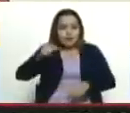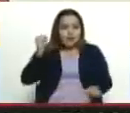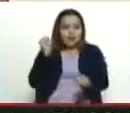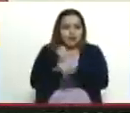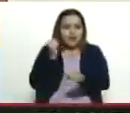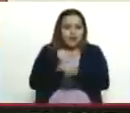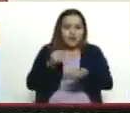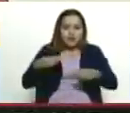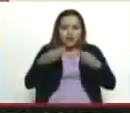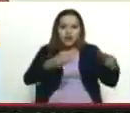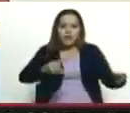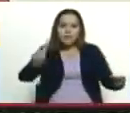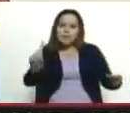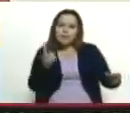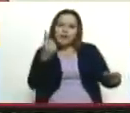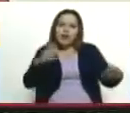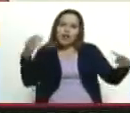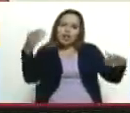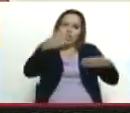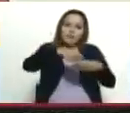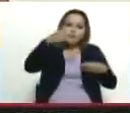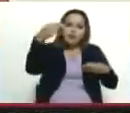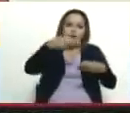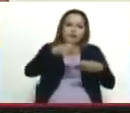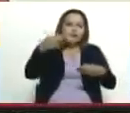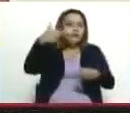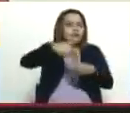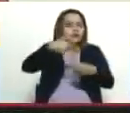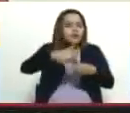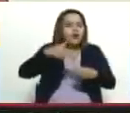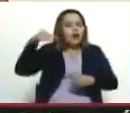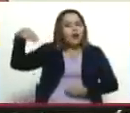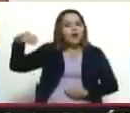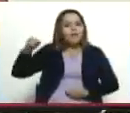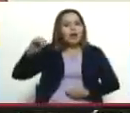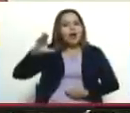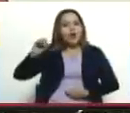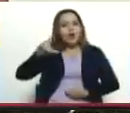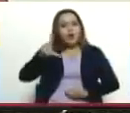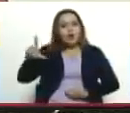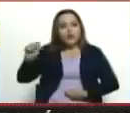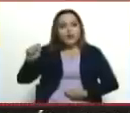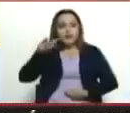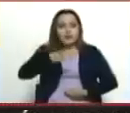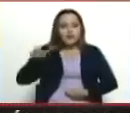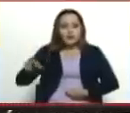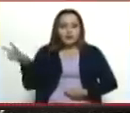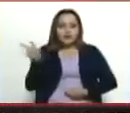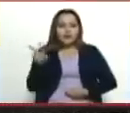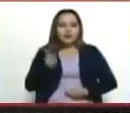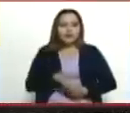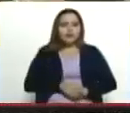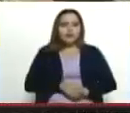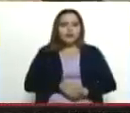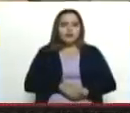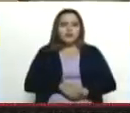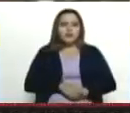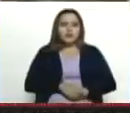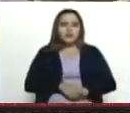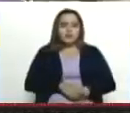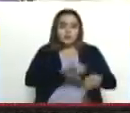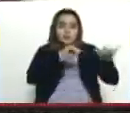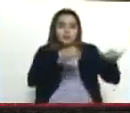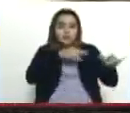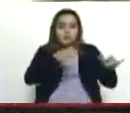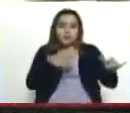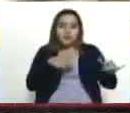trabajadoras, entregó la primera macoya petrolera para los trabajadores y las trabajadoras de Venezuela, cumpliendo con su palabra.